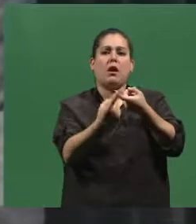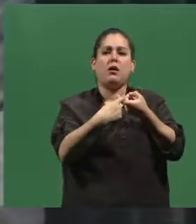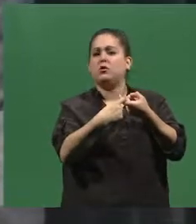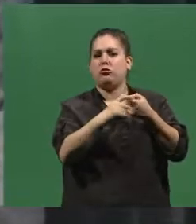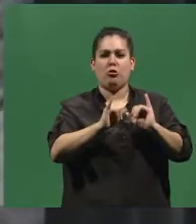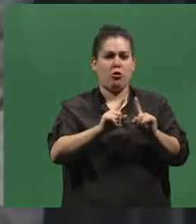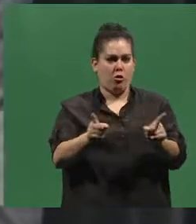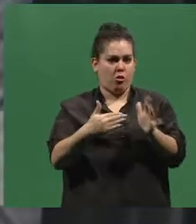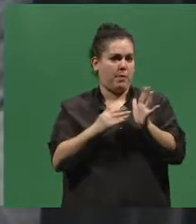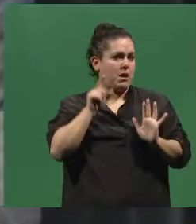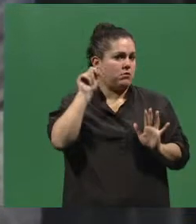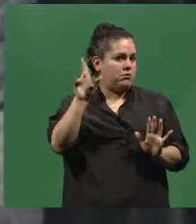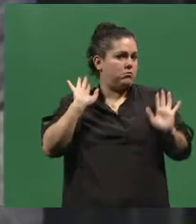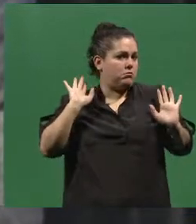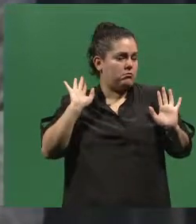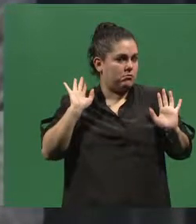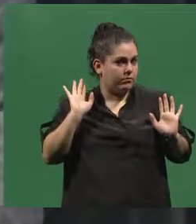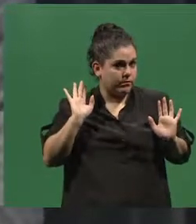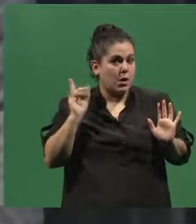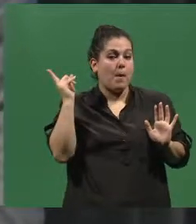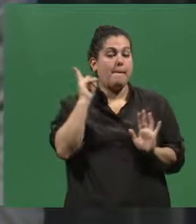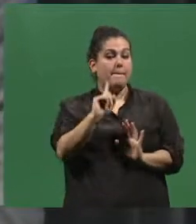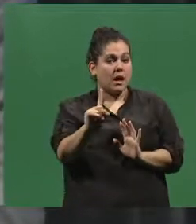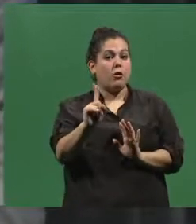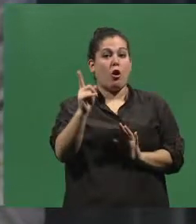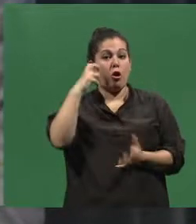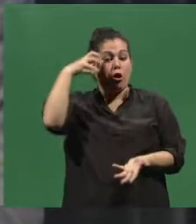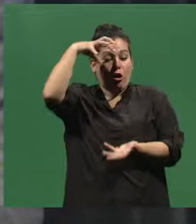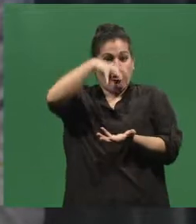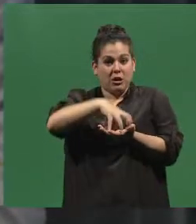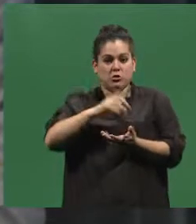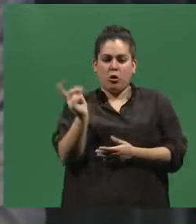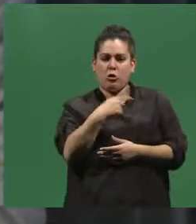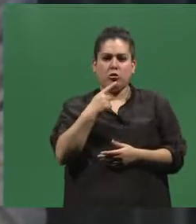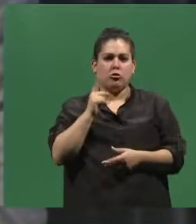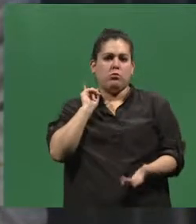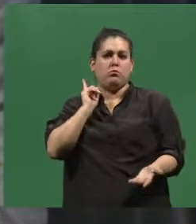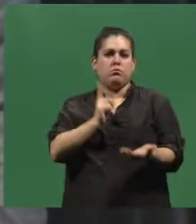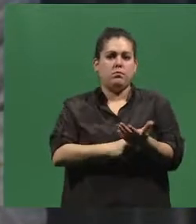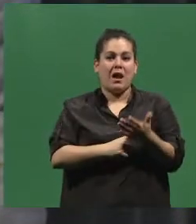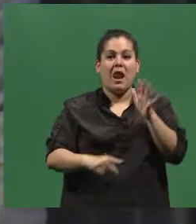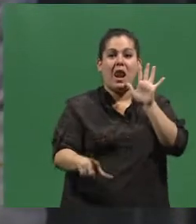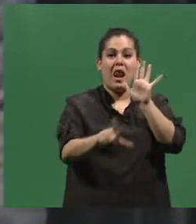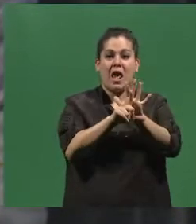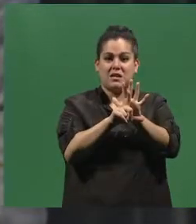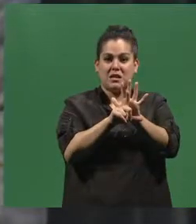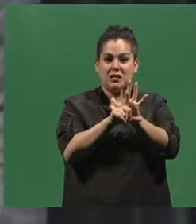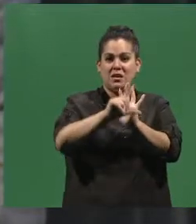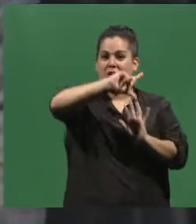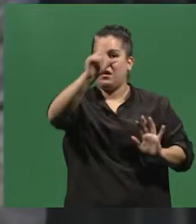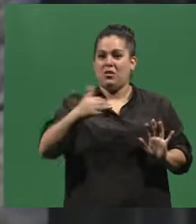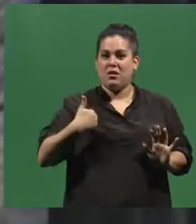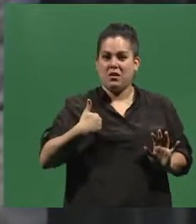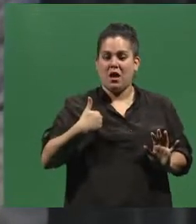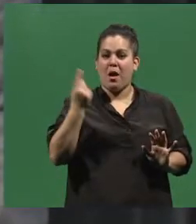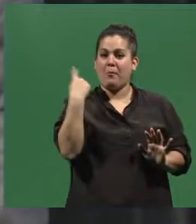no delegada. Lo que pasa es que desde la Nación, desde el Congreso de la Nación, nosotros establecemos leyes marco que son susceptibles de adhesión por